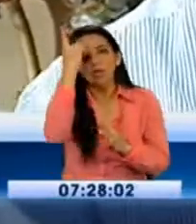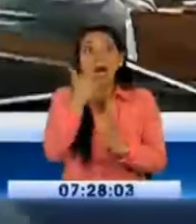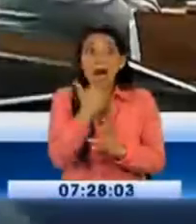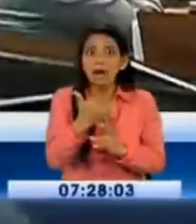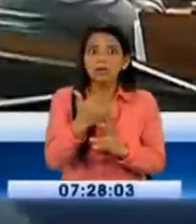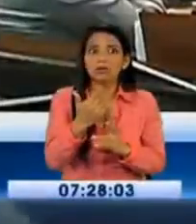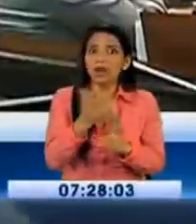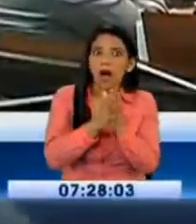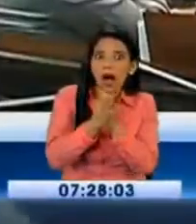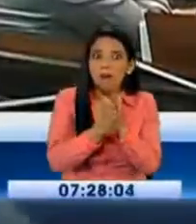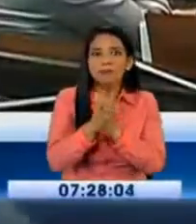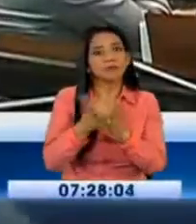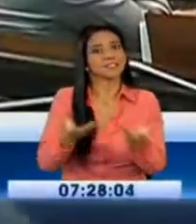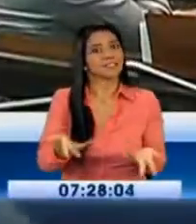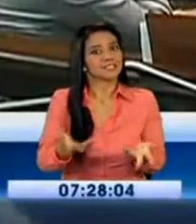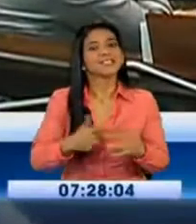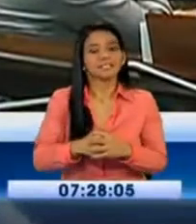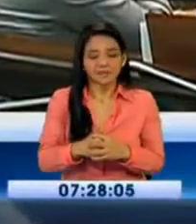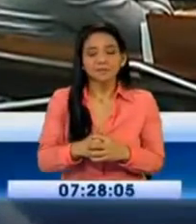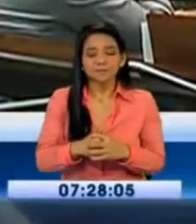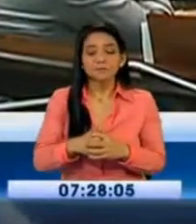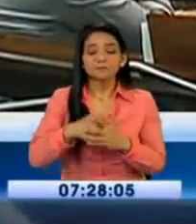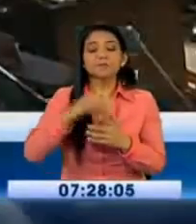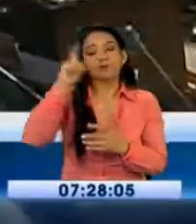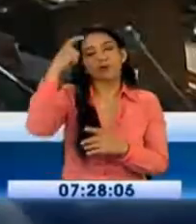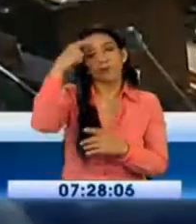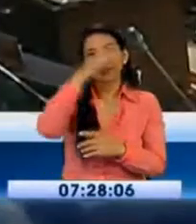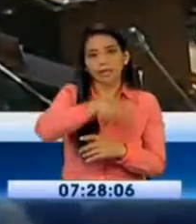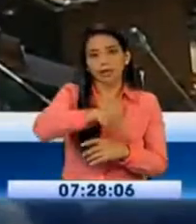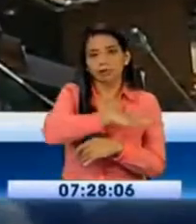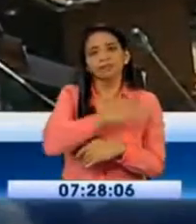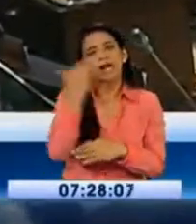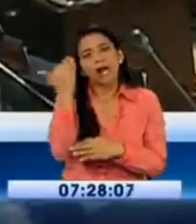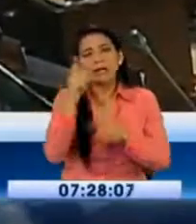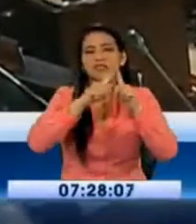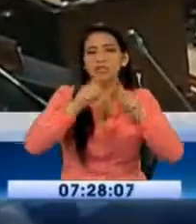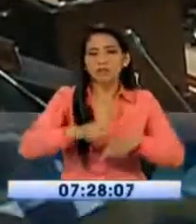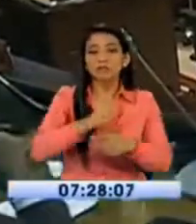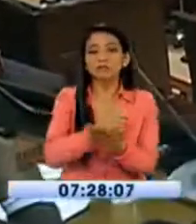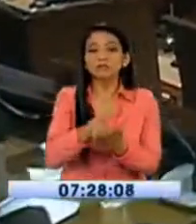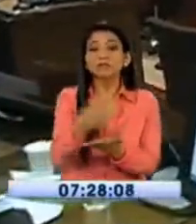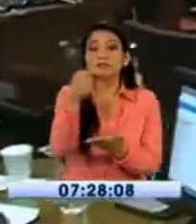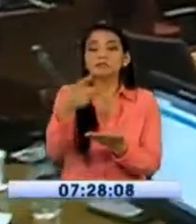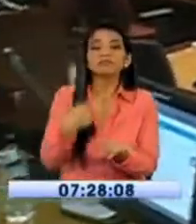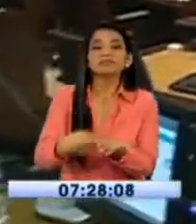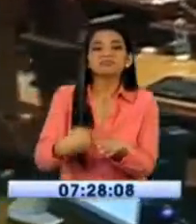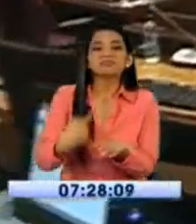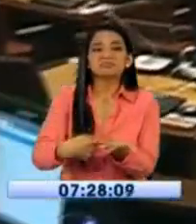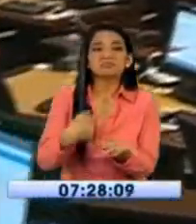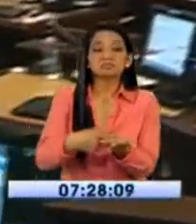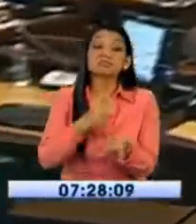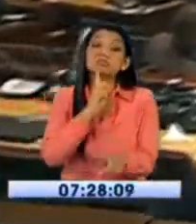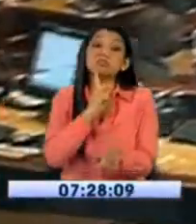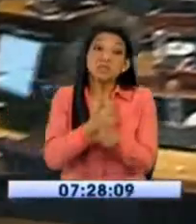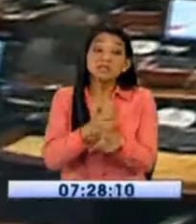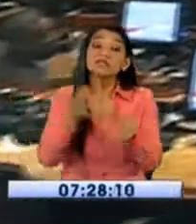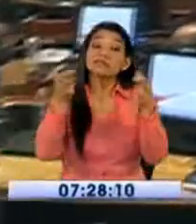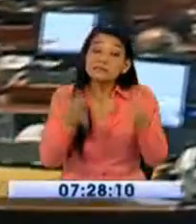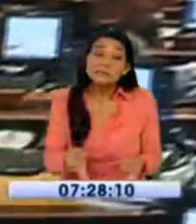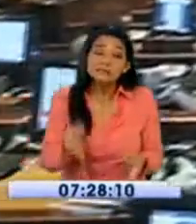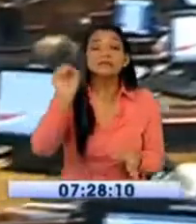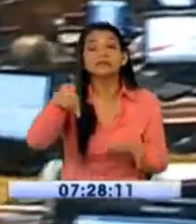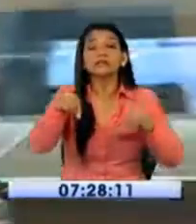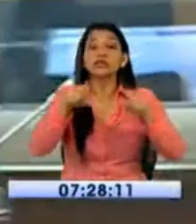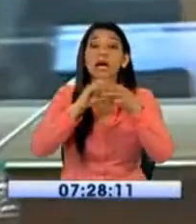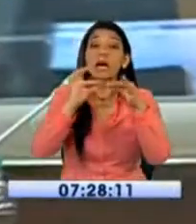la comisión de gobiernos autónomos descentralizados se reunirá la próxima semana para analizar si se allanan lo ratifican en el